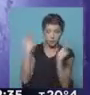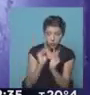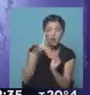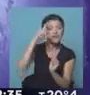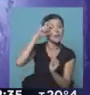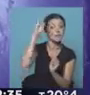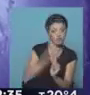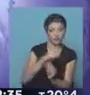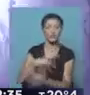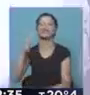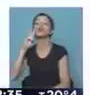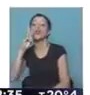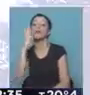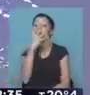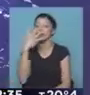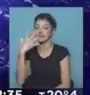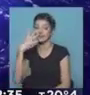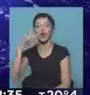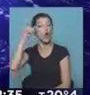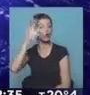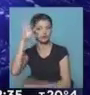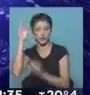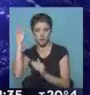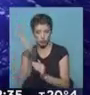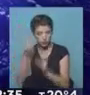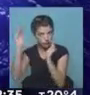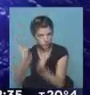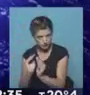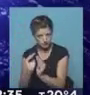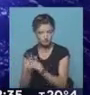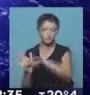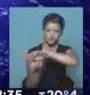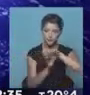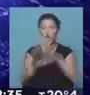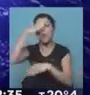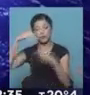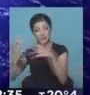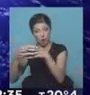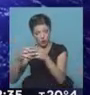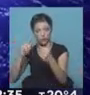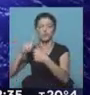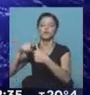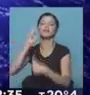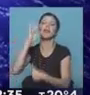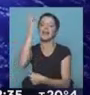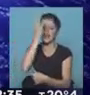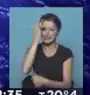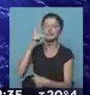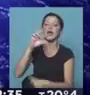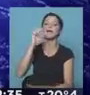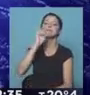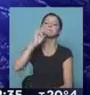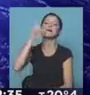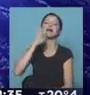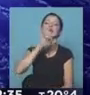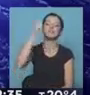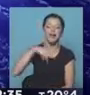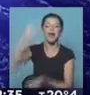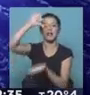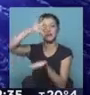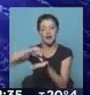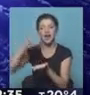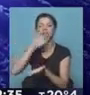para 2045. Y el último pelotón está conformado por India, Pakistán, Irak, Irán y los países